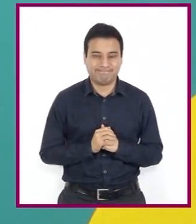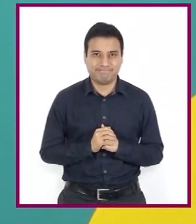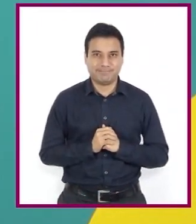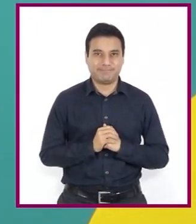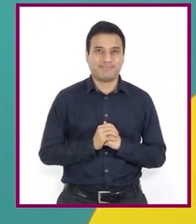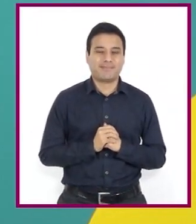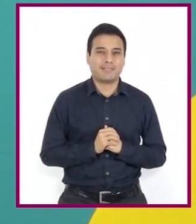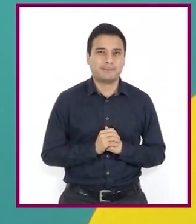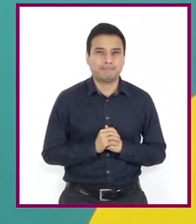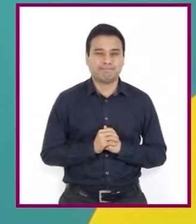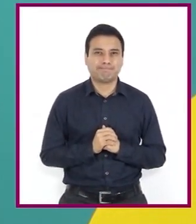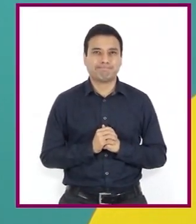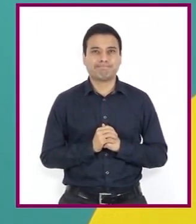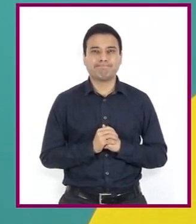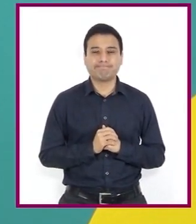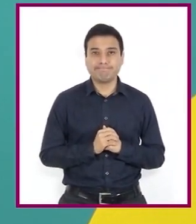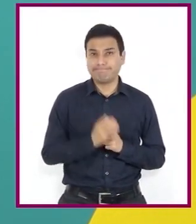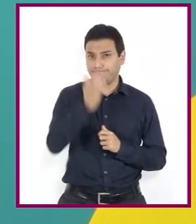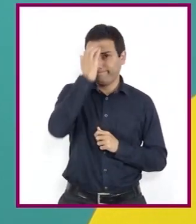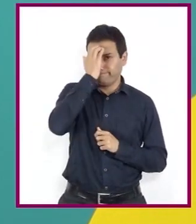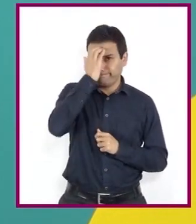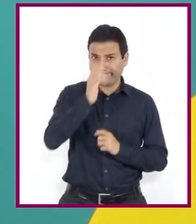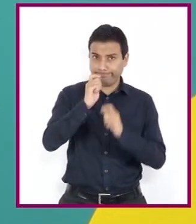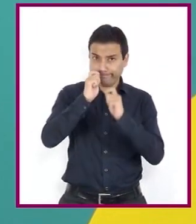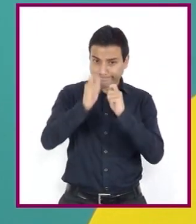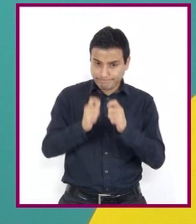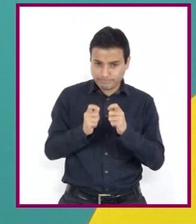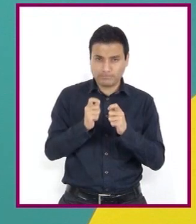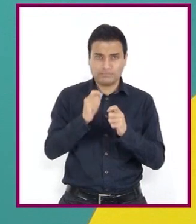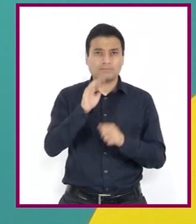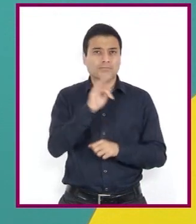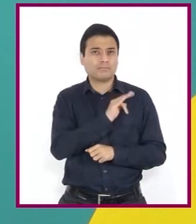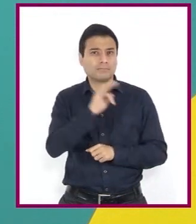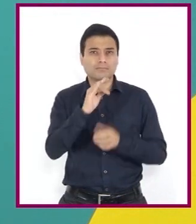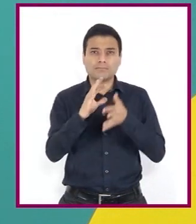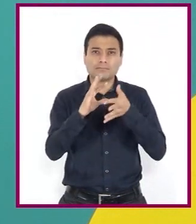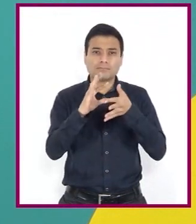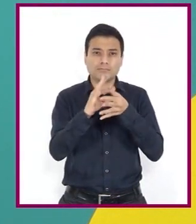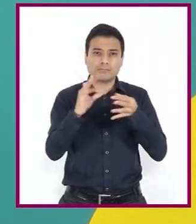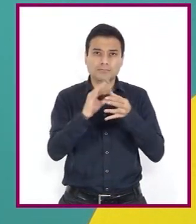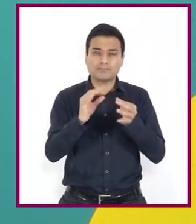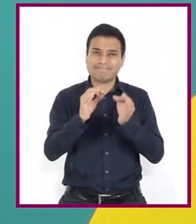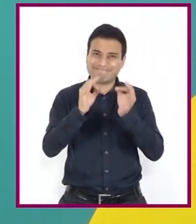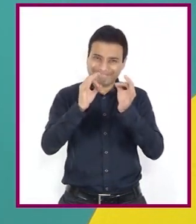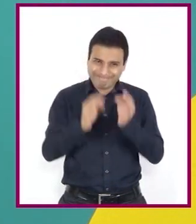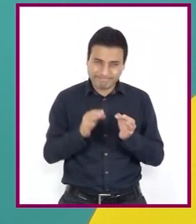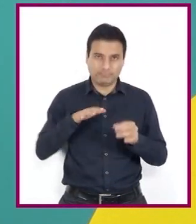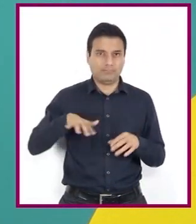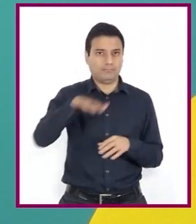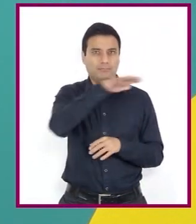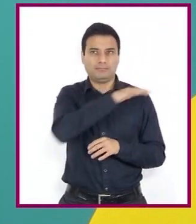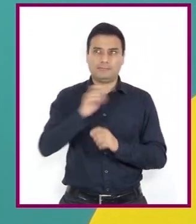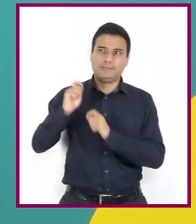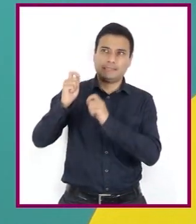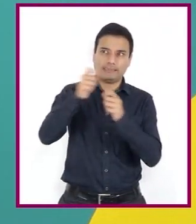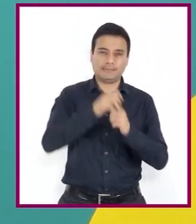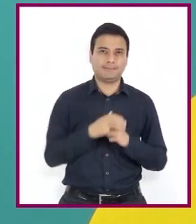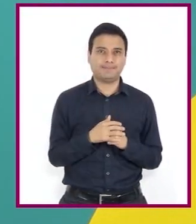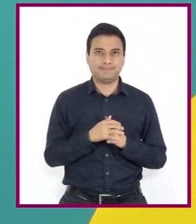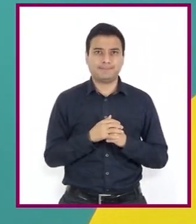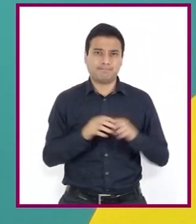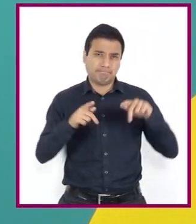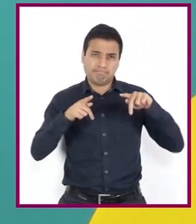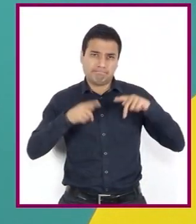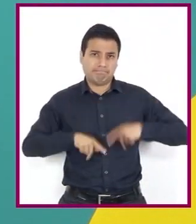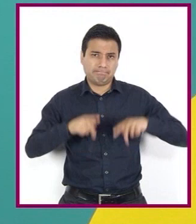Como observamos, el conocimiento científico permite explicar de manera coherente lo que ocurre en el entorno y cada uno de